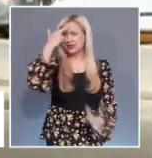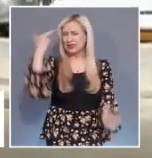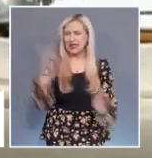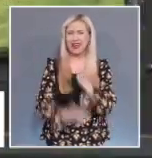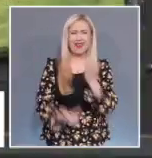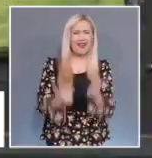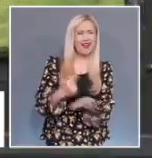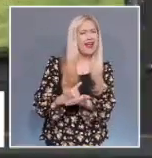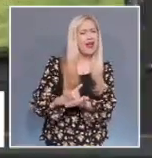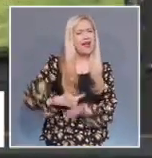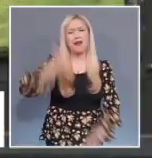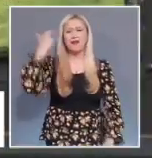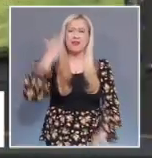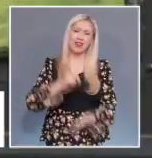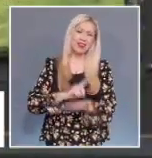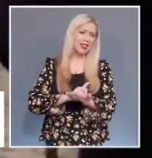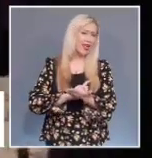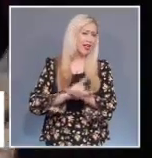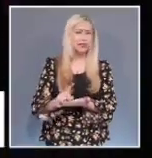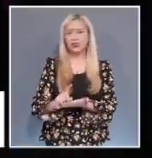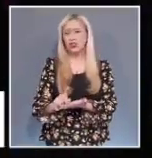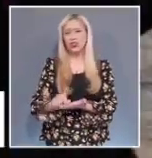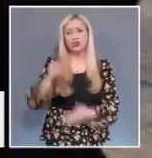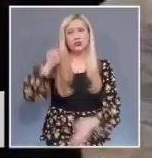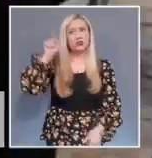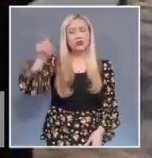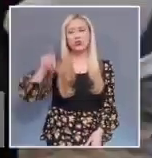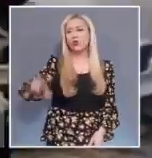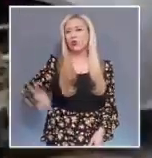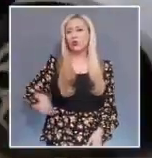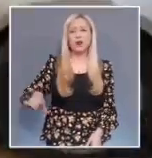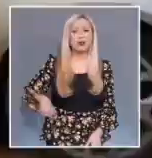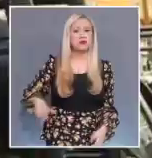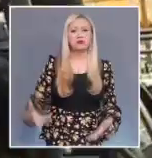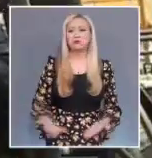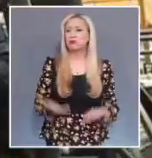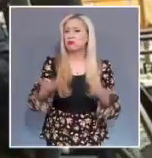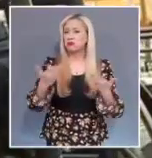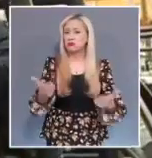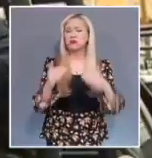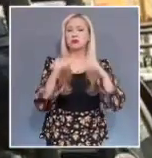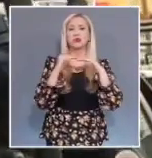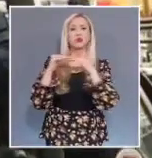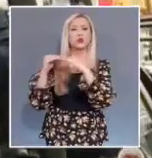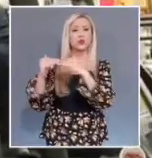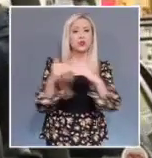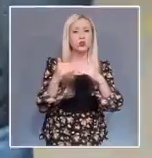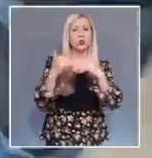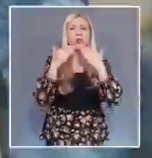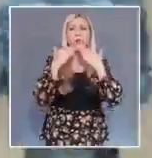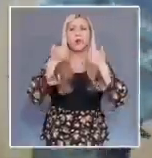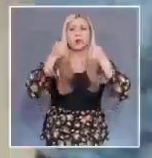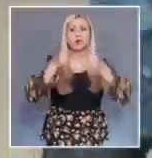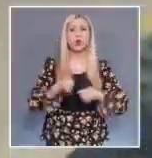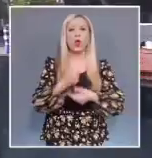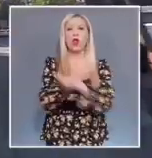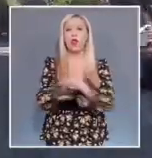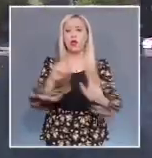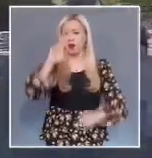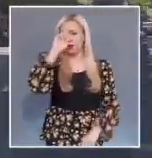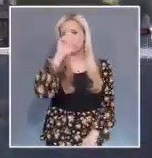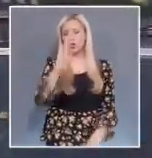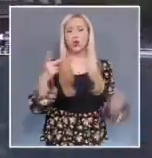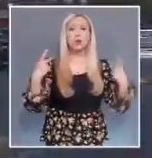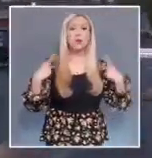exhibe la incapacidad del Estado de garantizar el derecho a la integridad, seguridad, libertad y dignidad de las personas. En